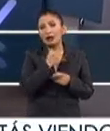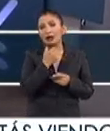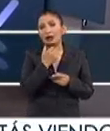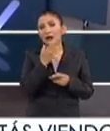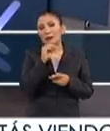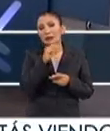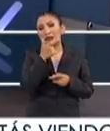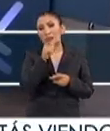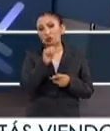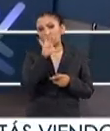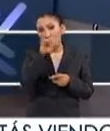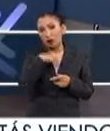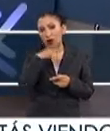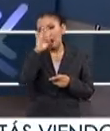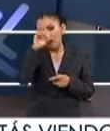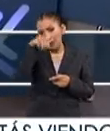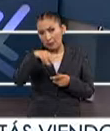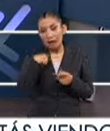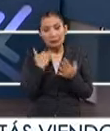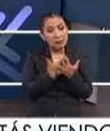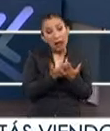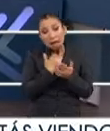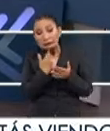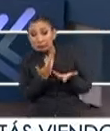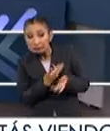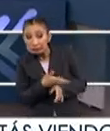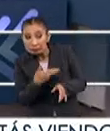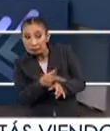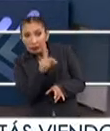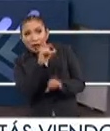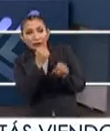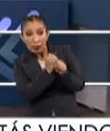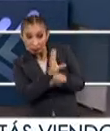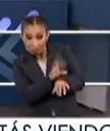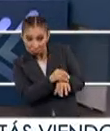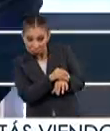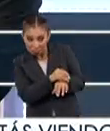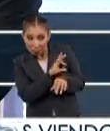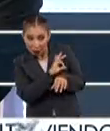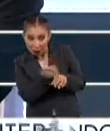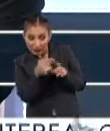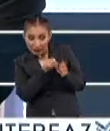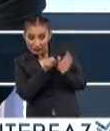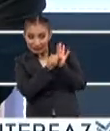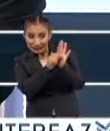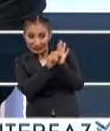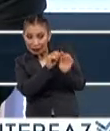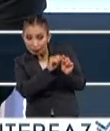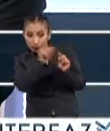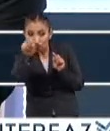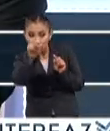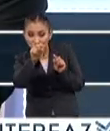96.5 de frecuencia modulada. Hemos esperado 30 años y deseamos que